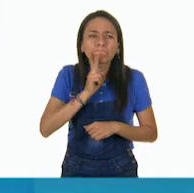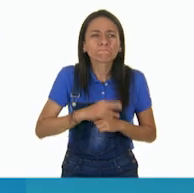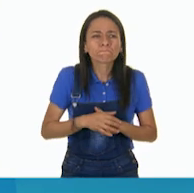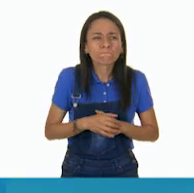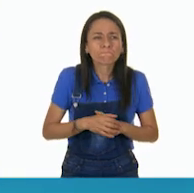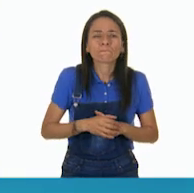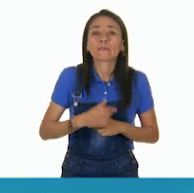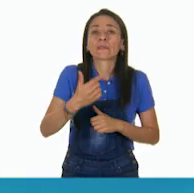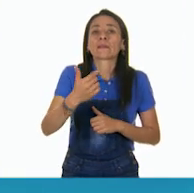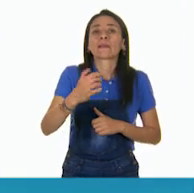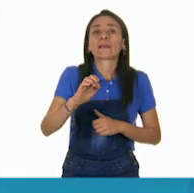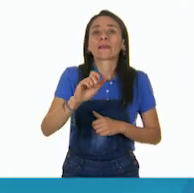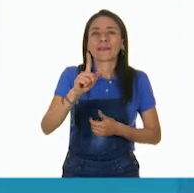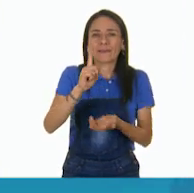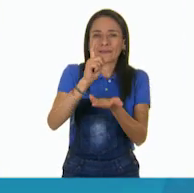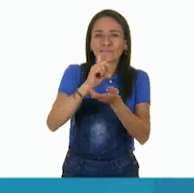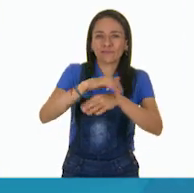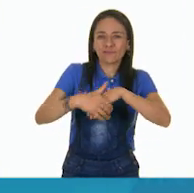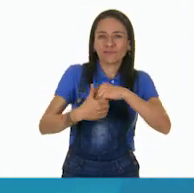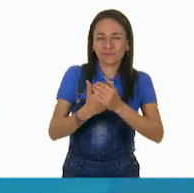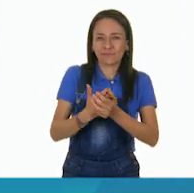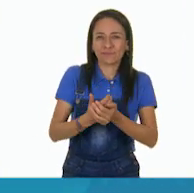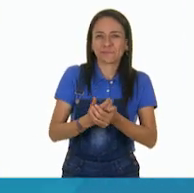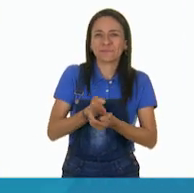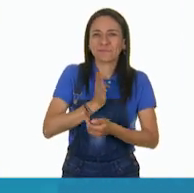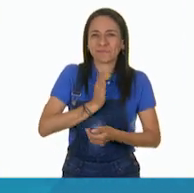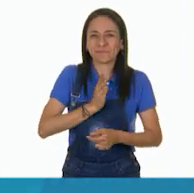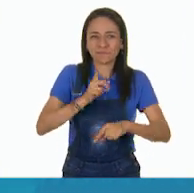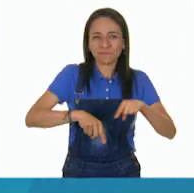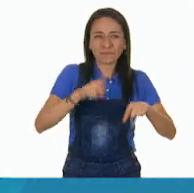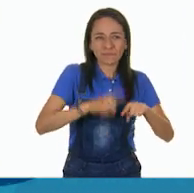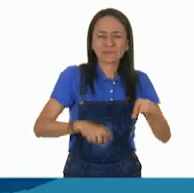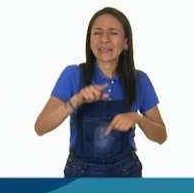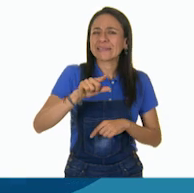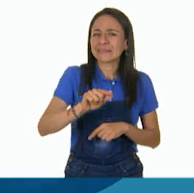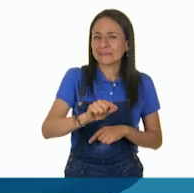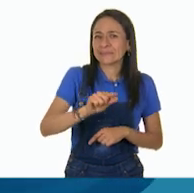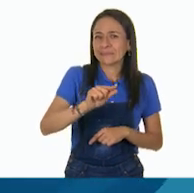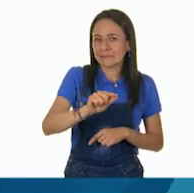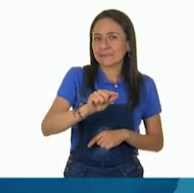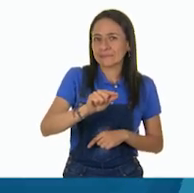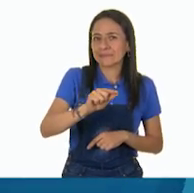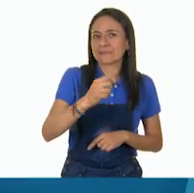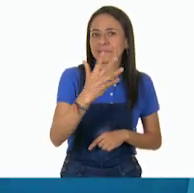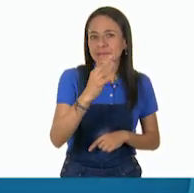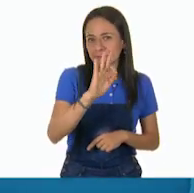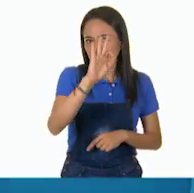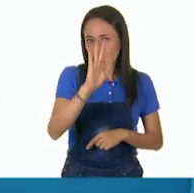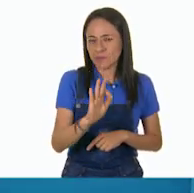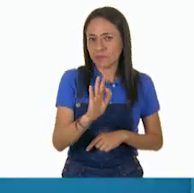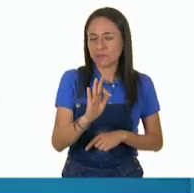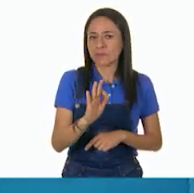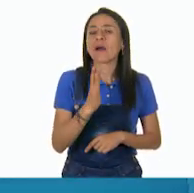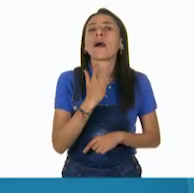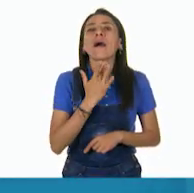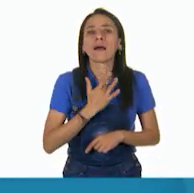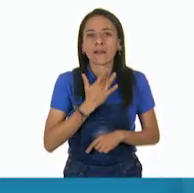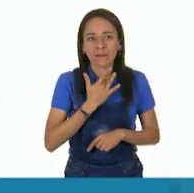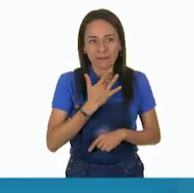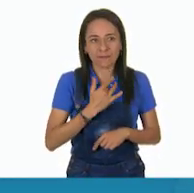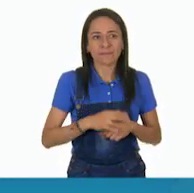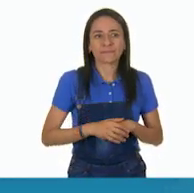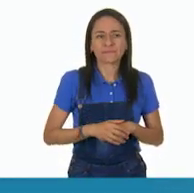el antibacterial 75% de alcohol y 370